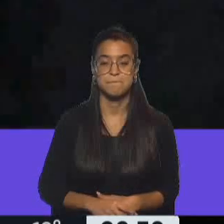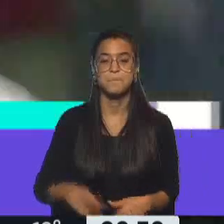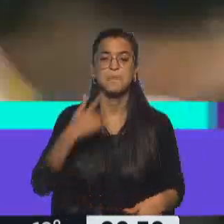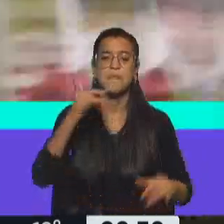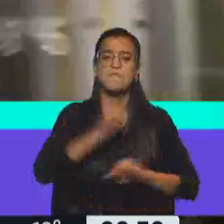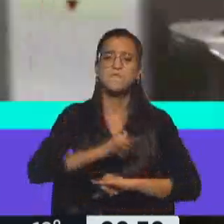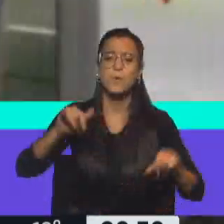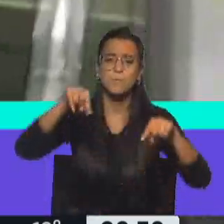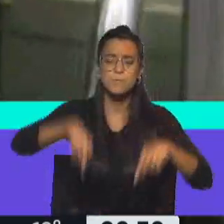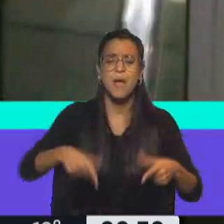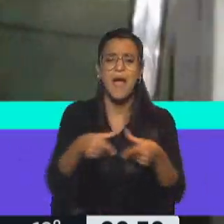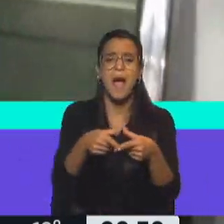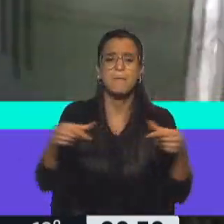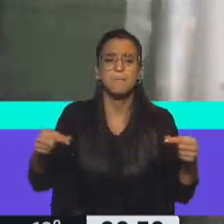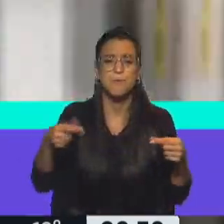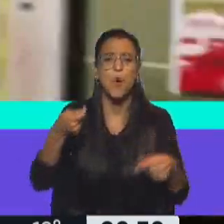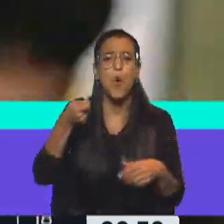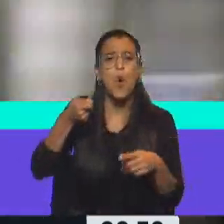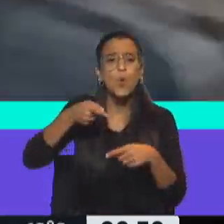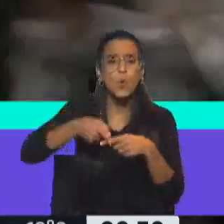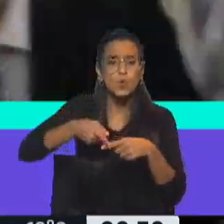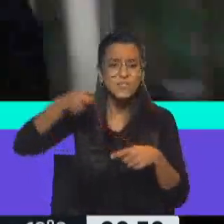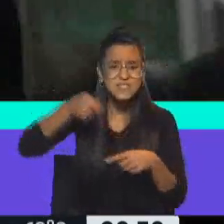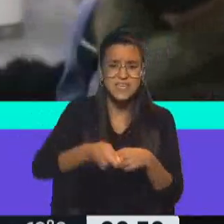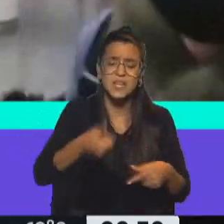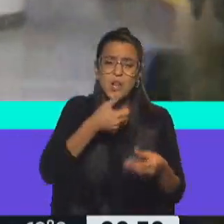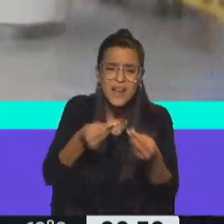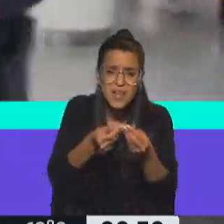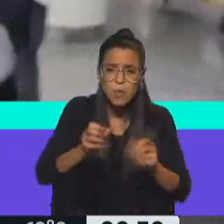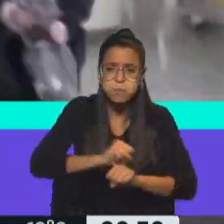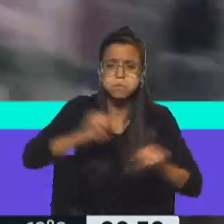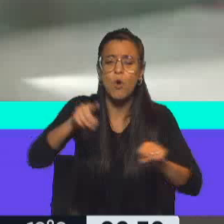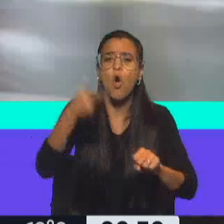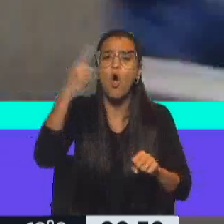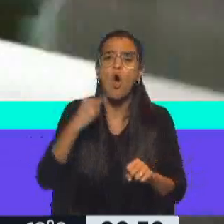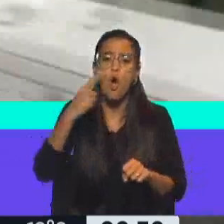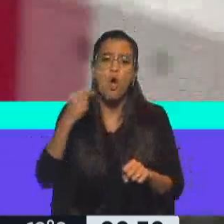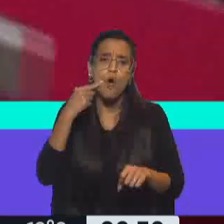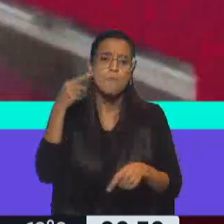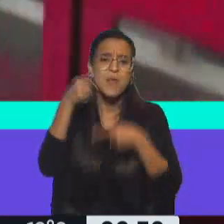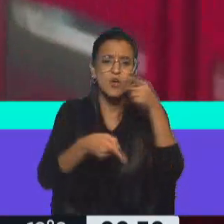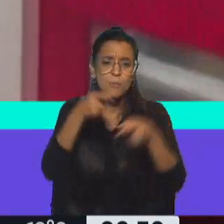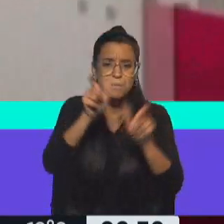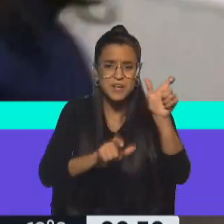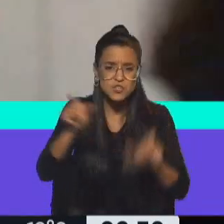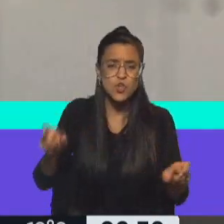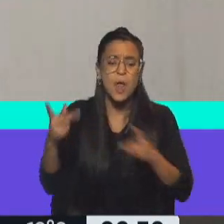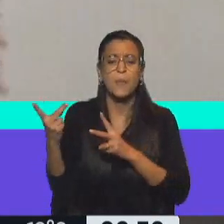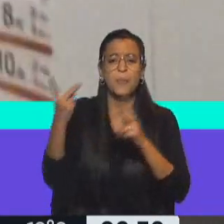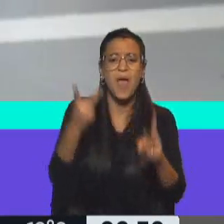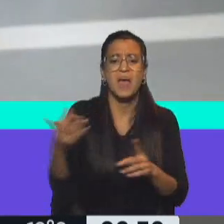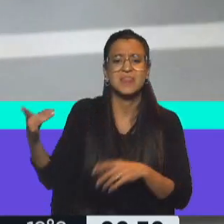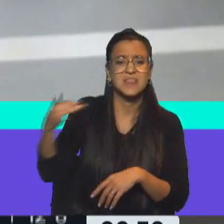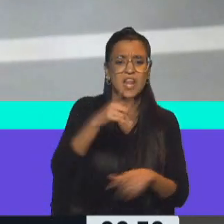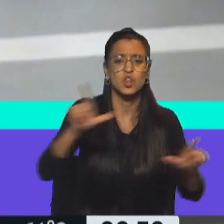La información nos lleva a Japón. Con un cuchillo y líquido inflamable, un hombre atacó a pasajeros que viajaban en un tren